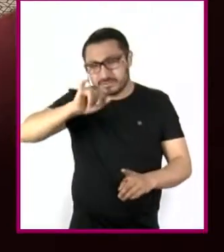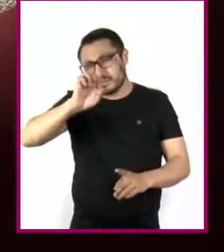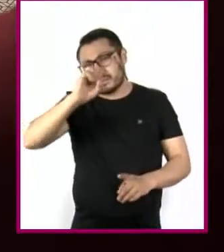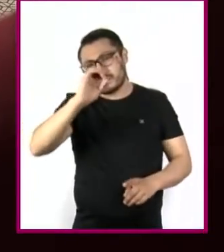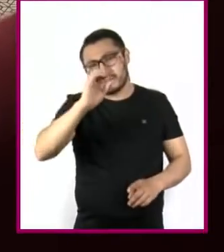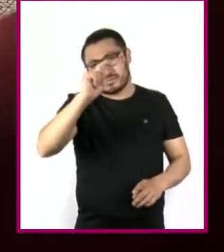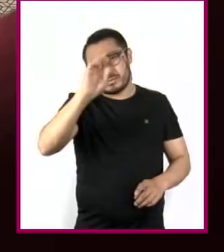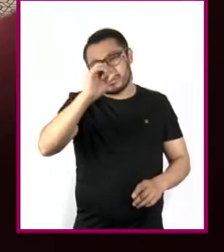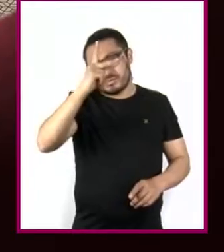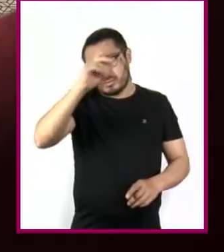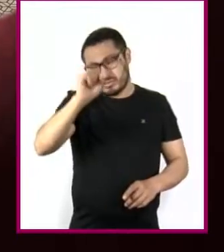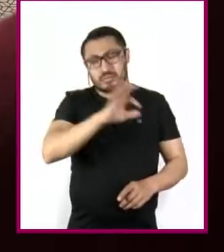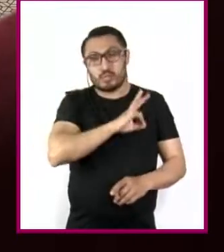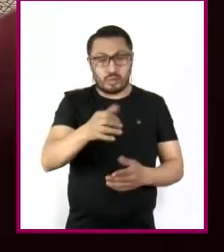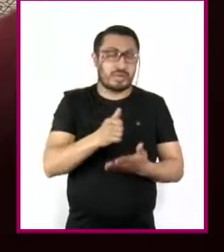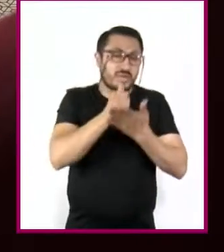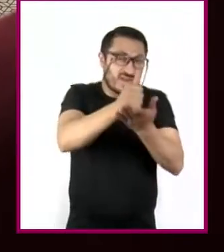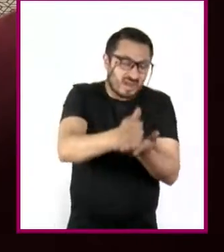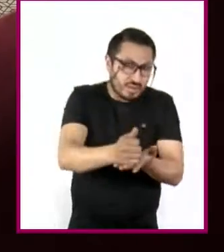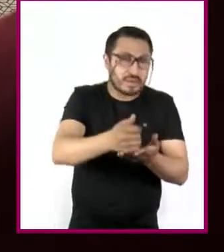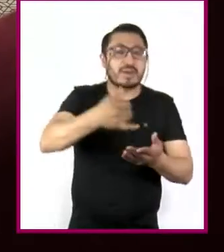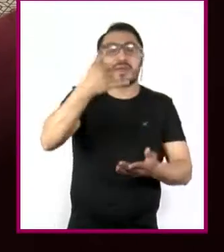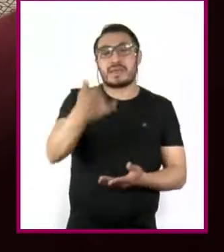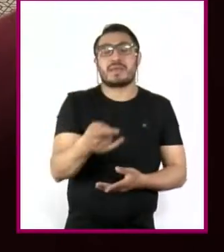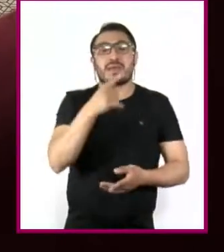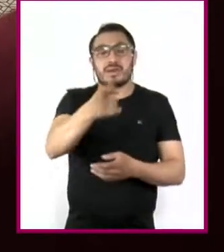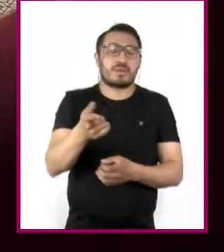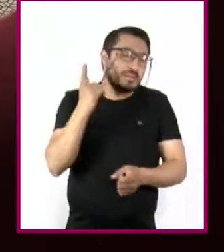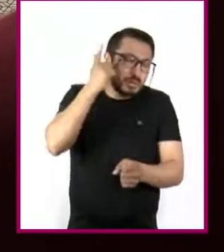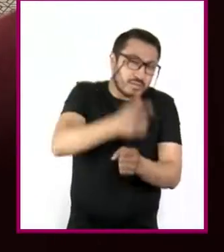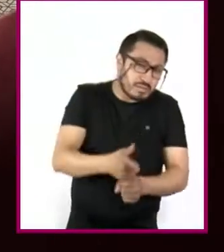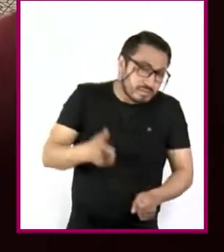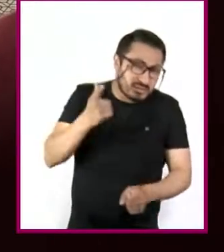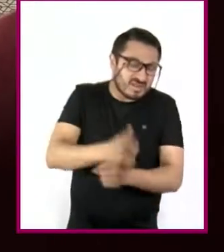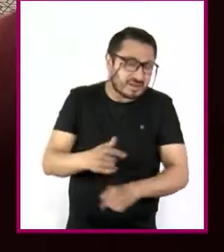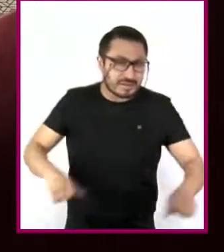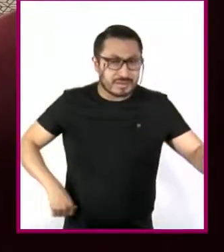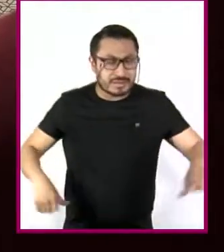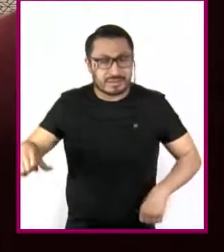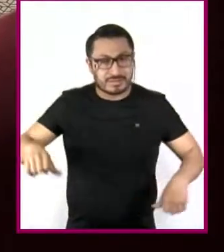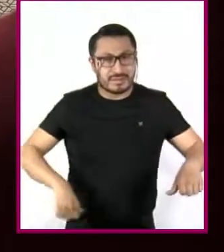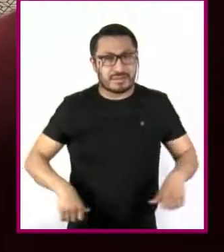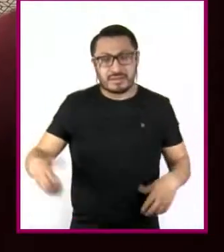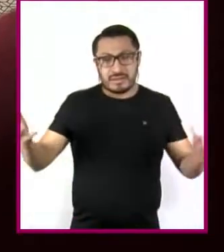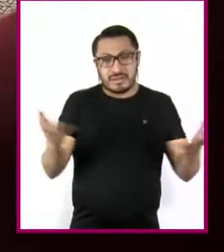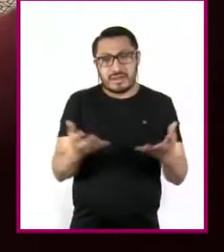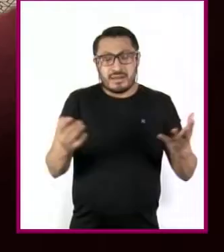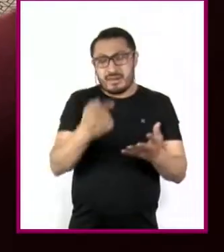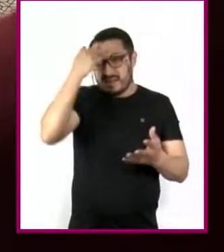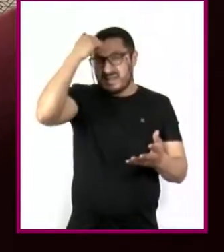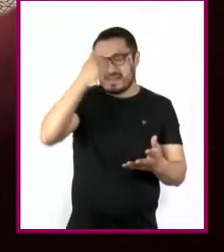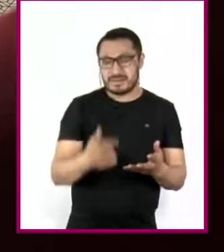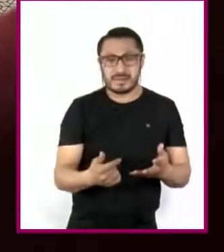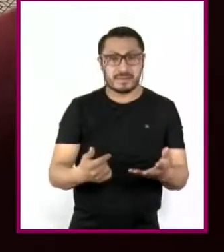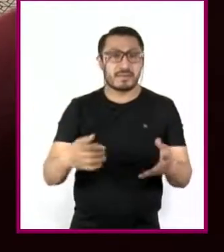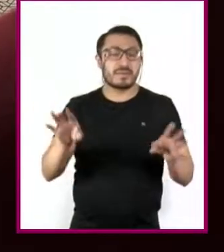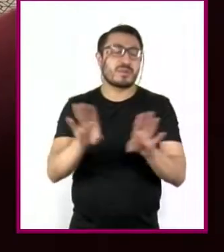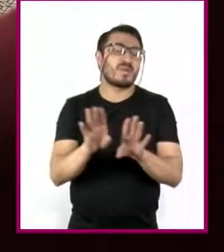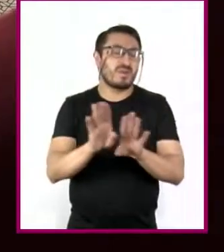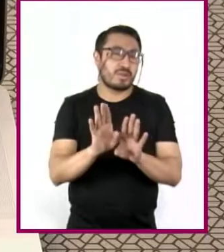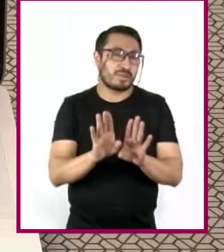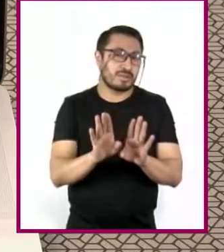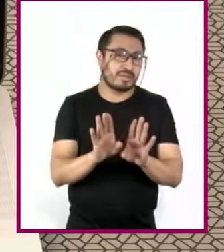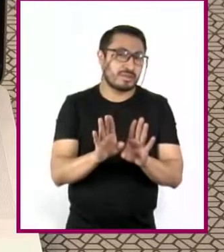trazadores ambientales y por tanto poder determinar acciones para ver cómo estas afectaciones o cómo